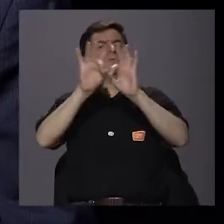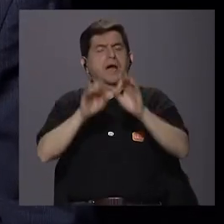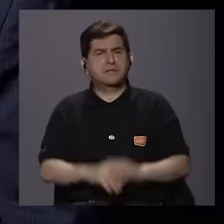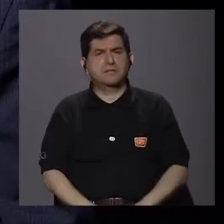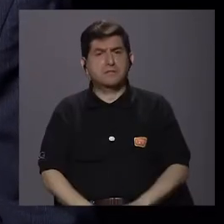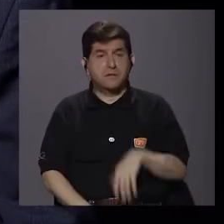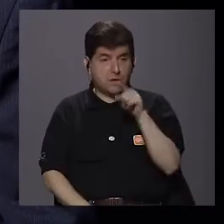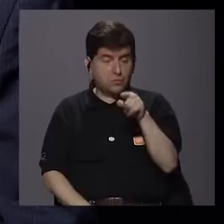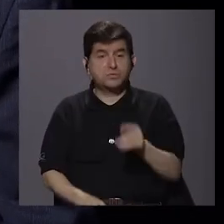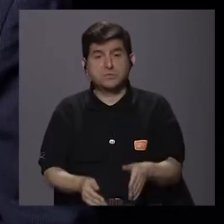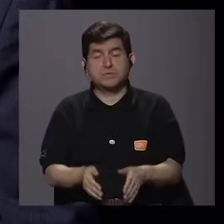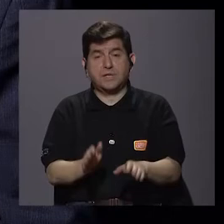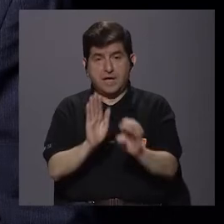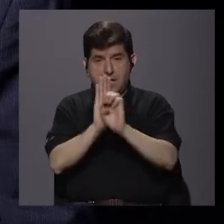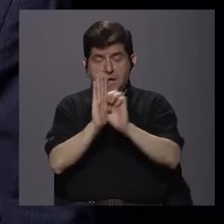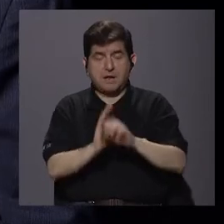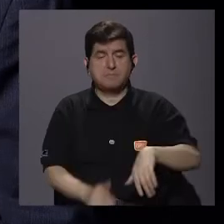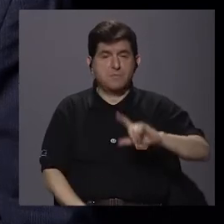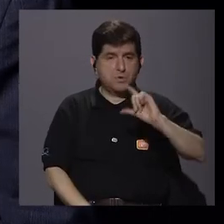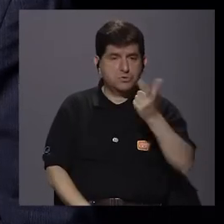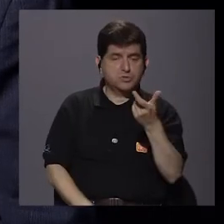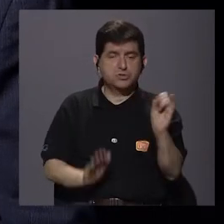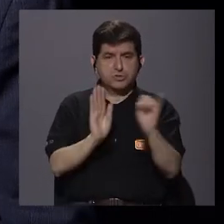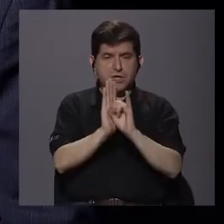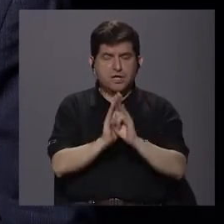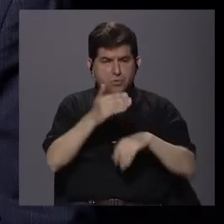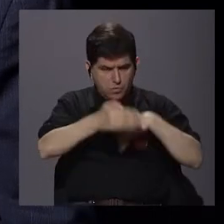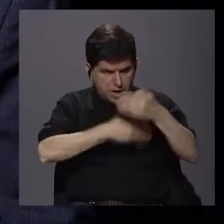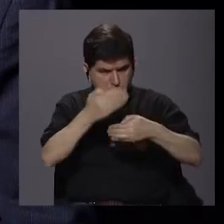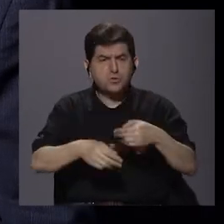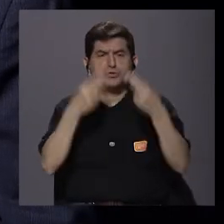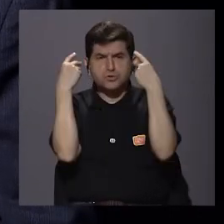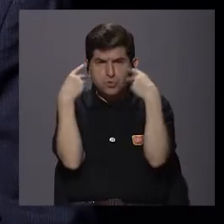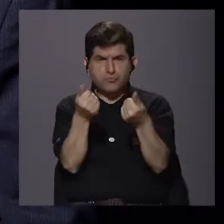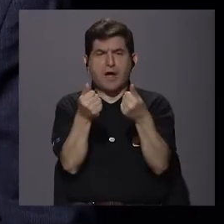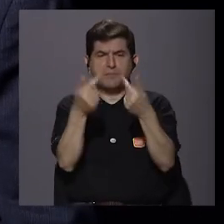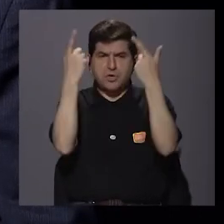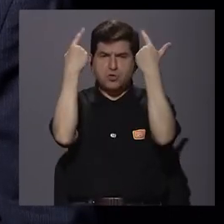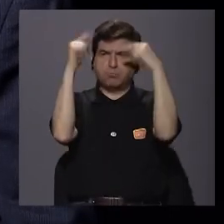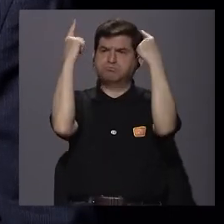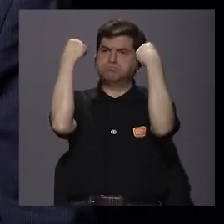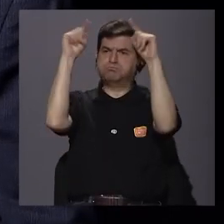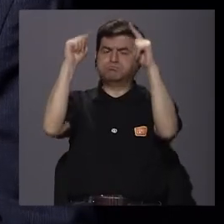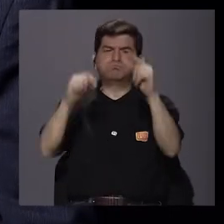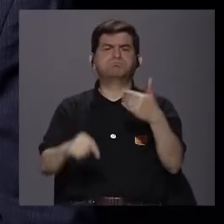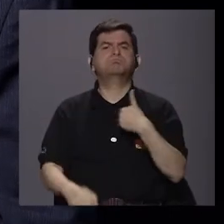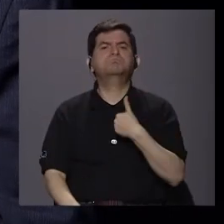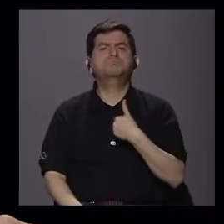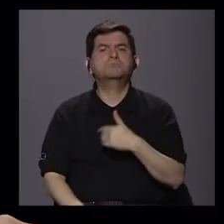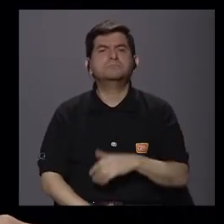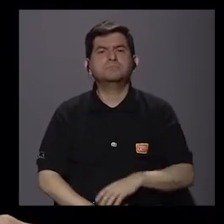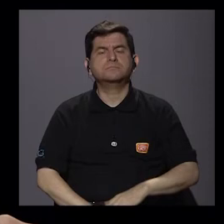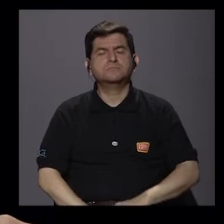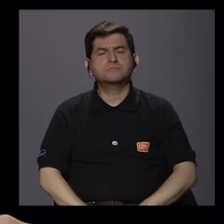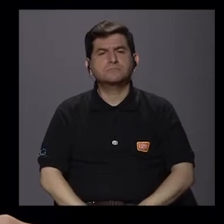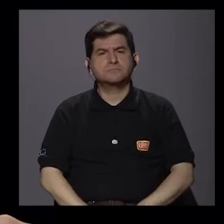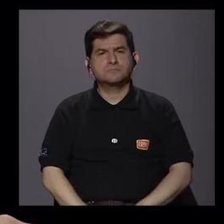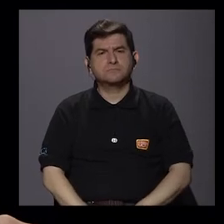vaya usted a sacar una cédula de identidad y se dará cuenta de la rapidez y la eficiencia con que lo obtiene